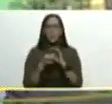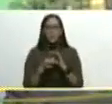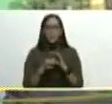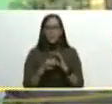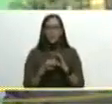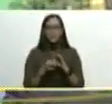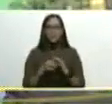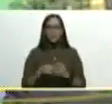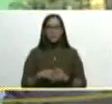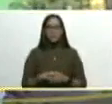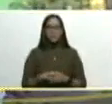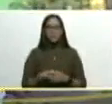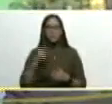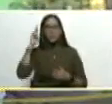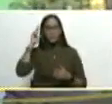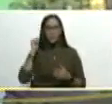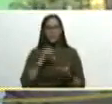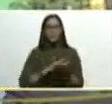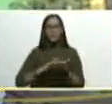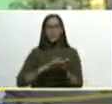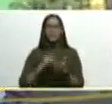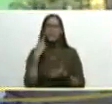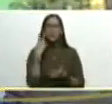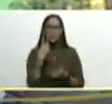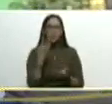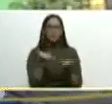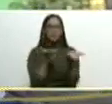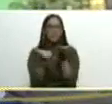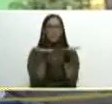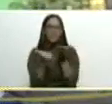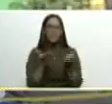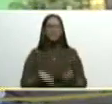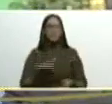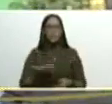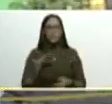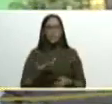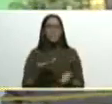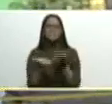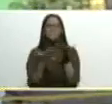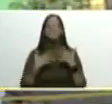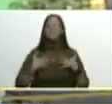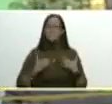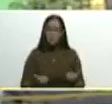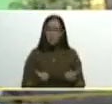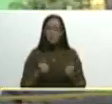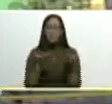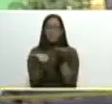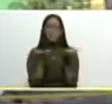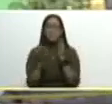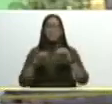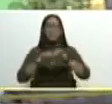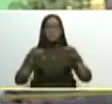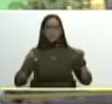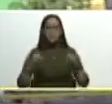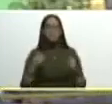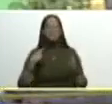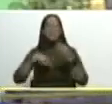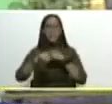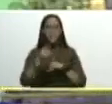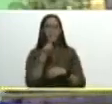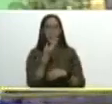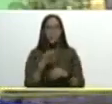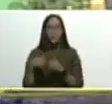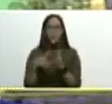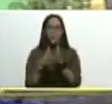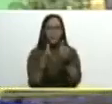para recuperar dos servicios fundamentales, el servicio de salud, el servicio de educación, y vamos por buen camino. Por